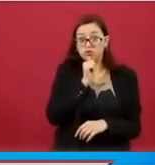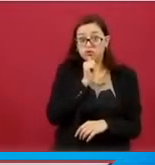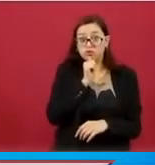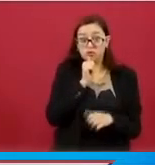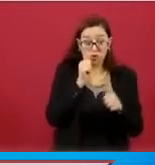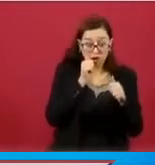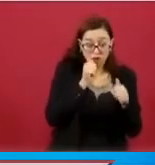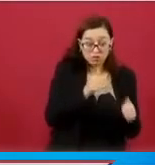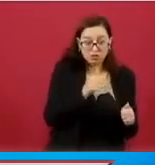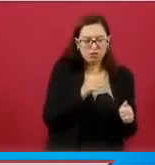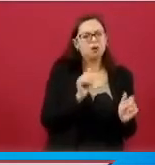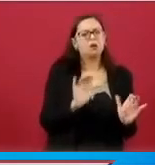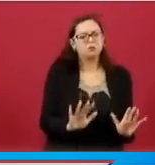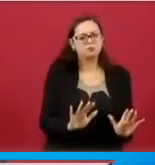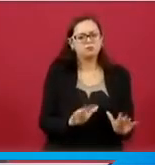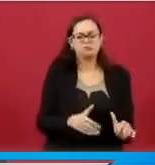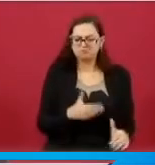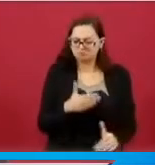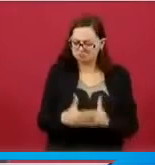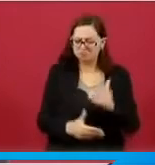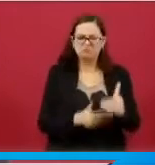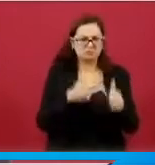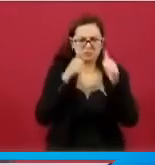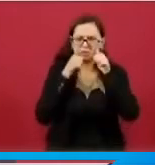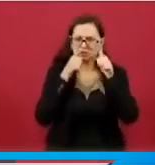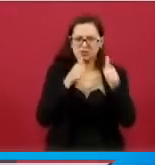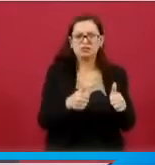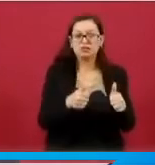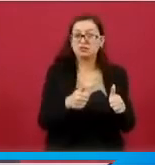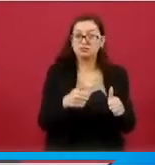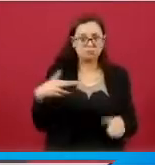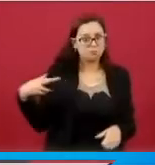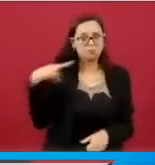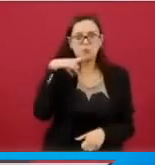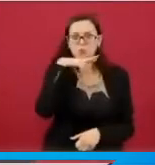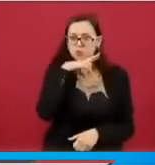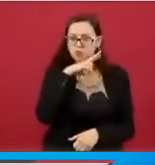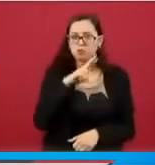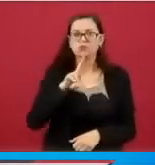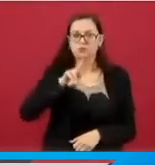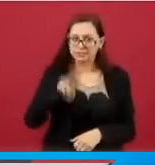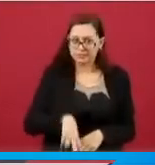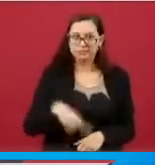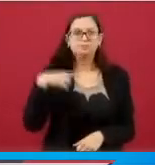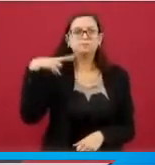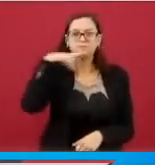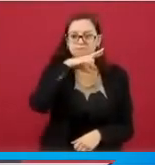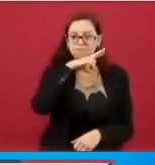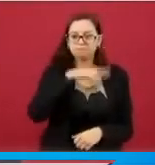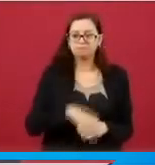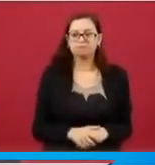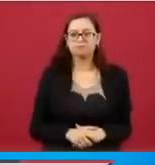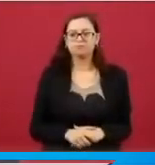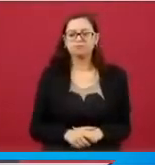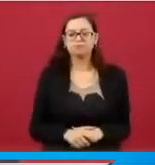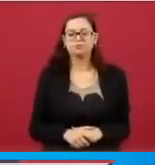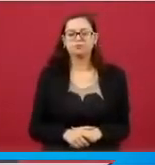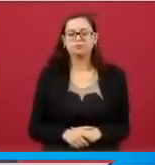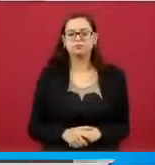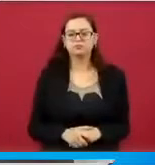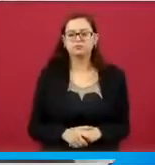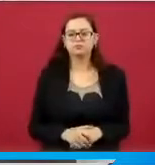violencia y el narcotráfico, atacando el problema de origen, creando condiciones para el bienestar, creando caminos, universidades y